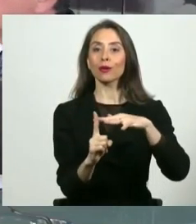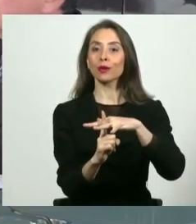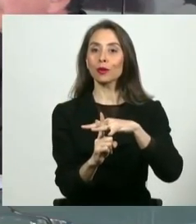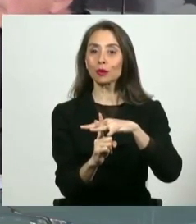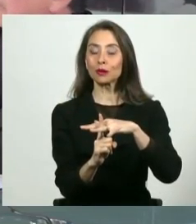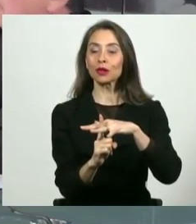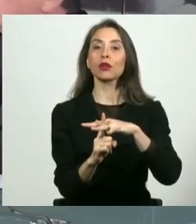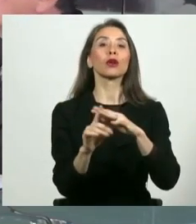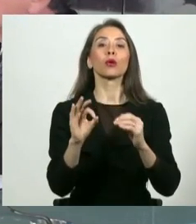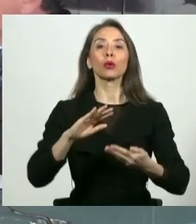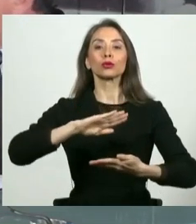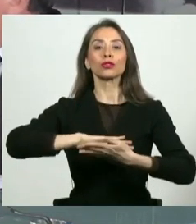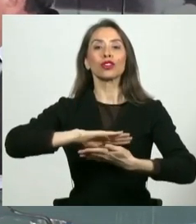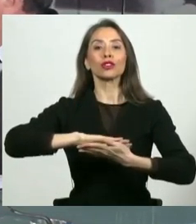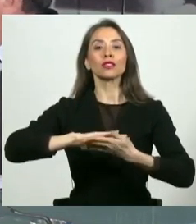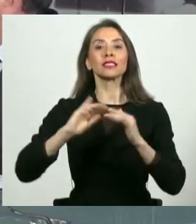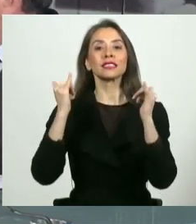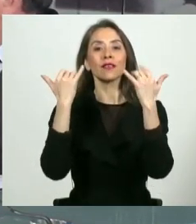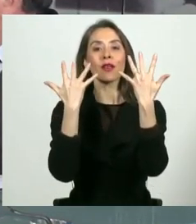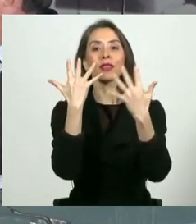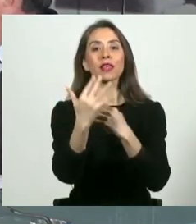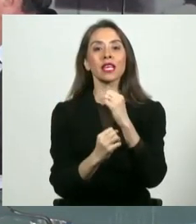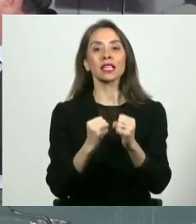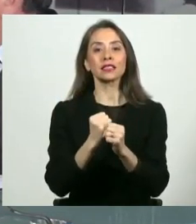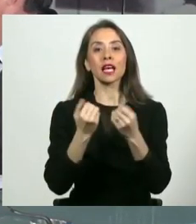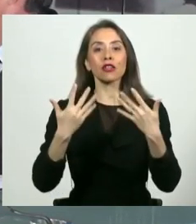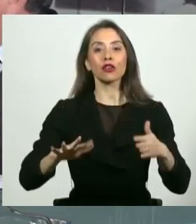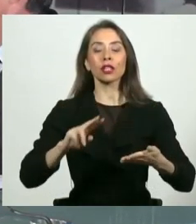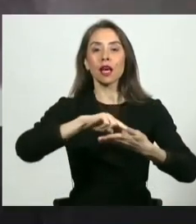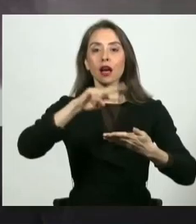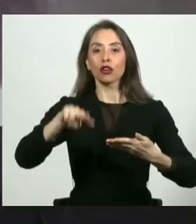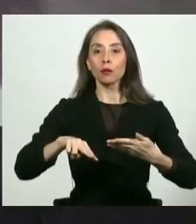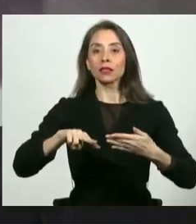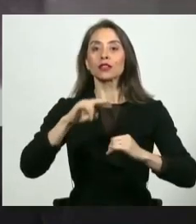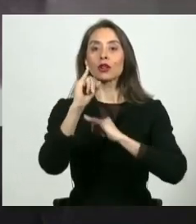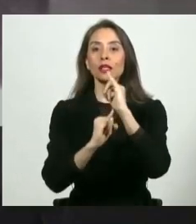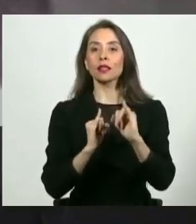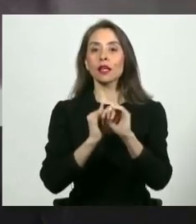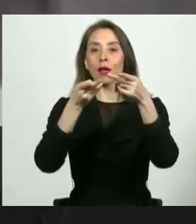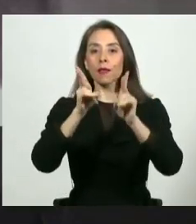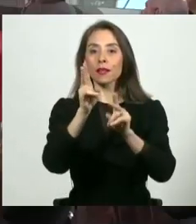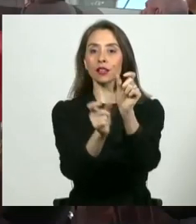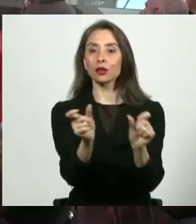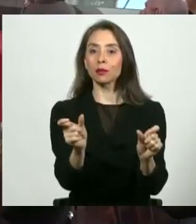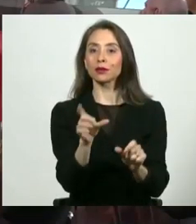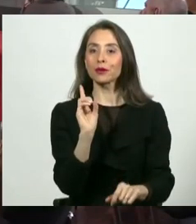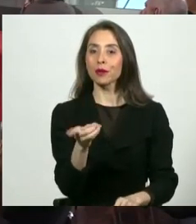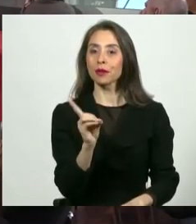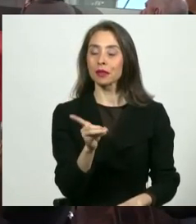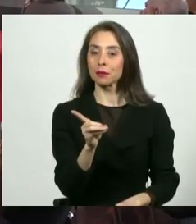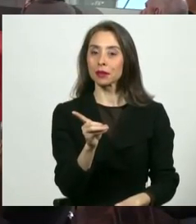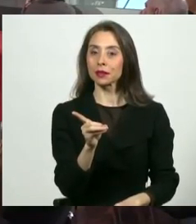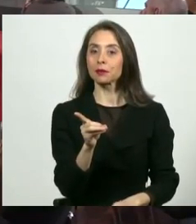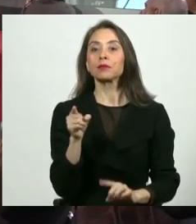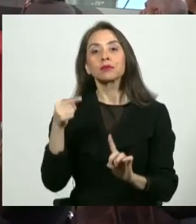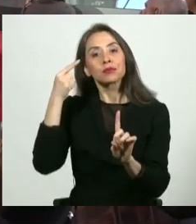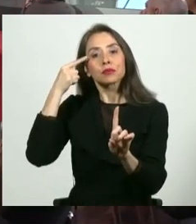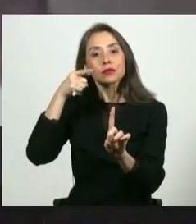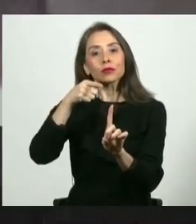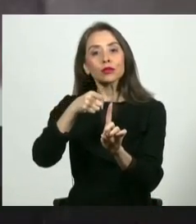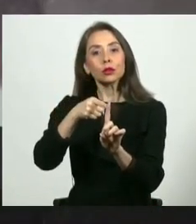enmarcado dentro de la celebración de los 10 años de la Convención Internacional sobre los Derechos de las Personas con Discapacidad y que tiene por